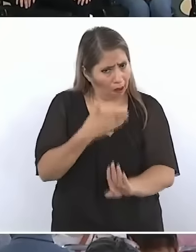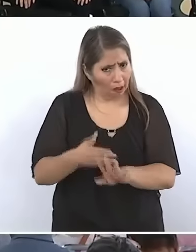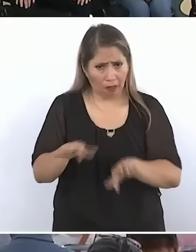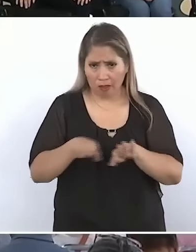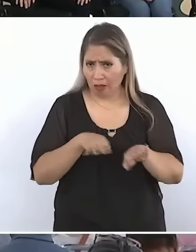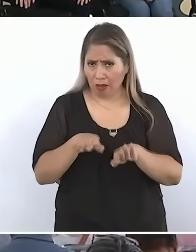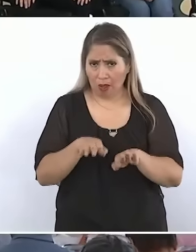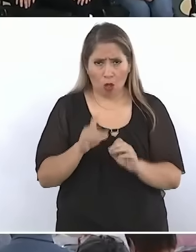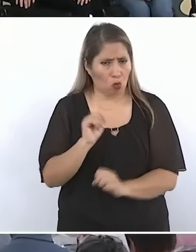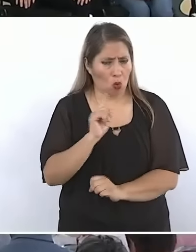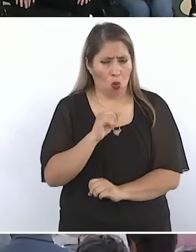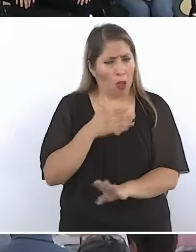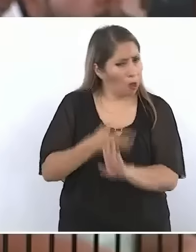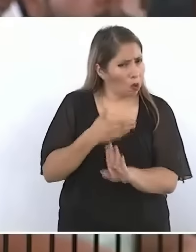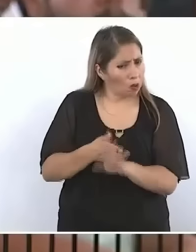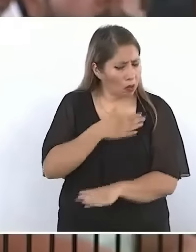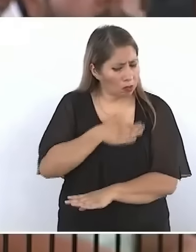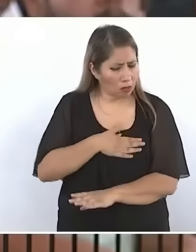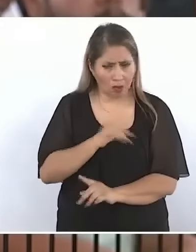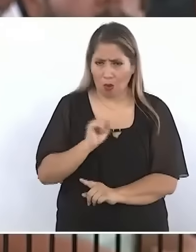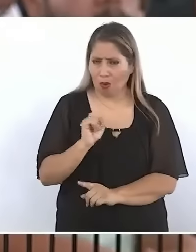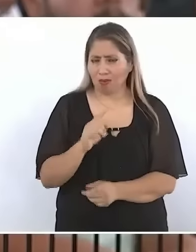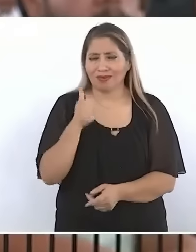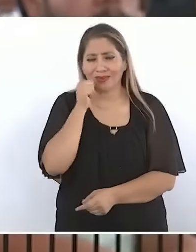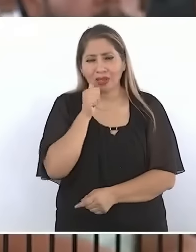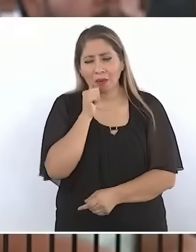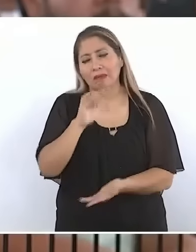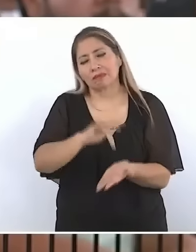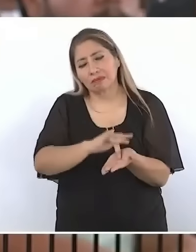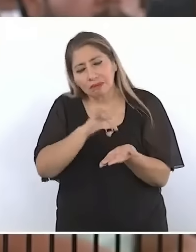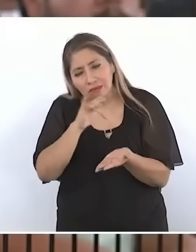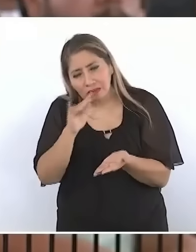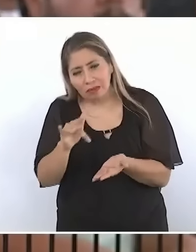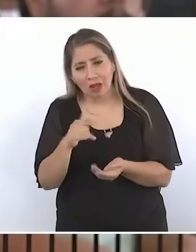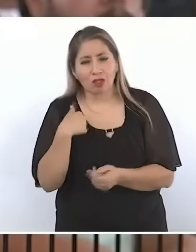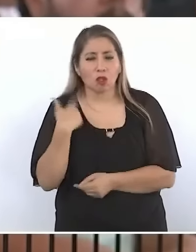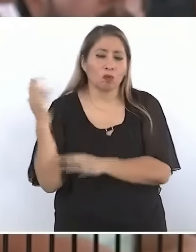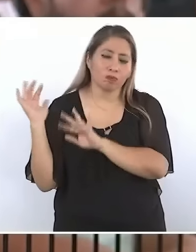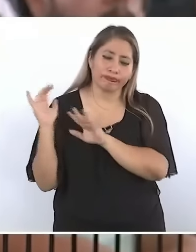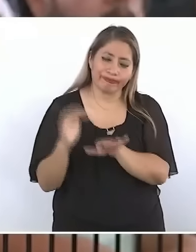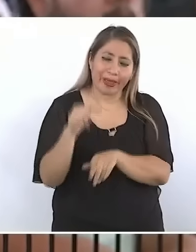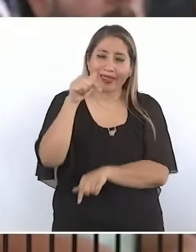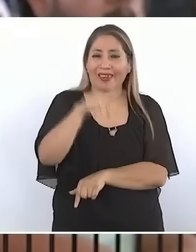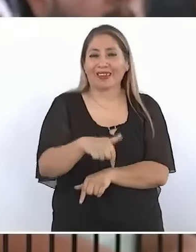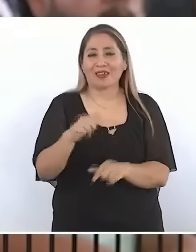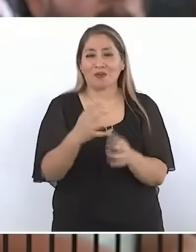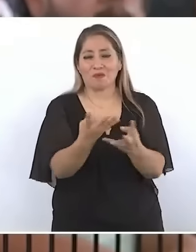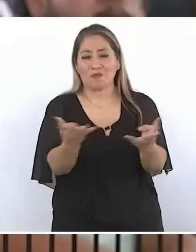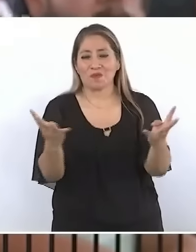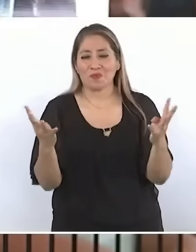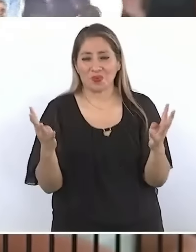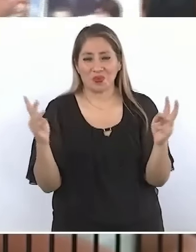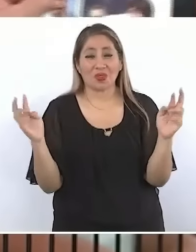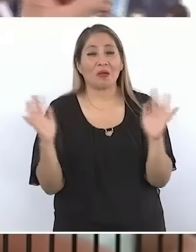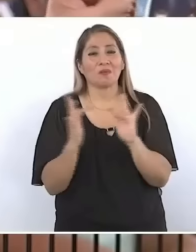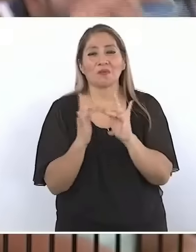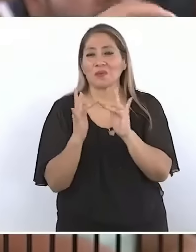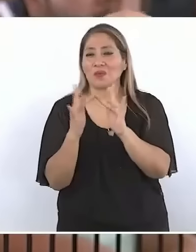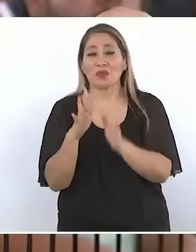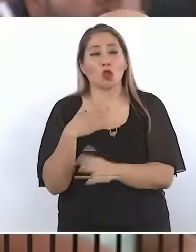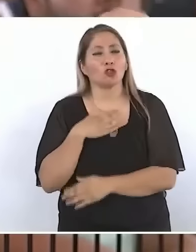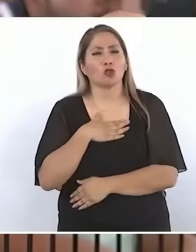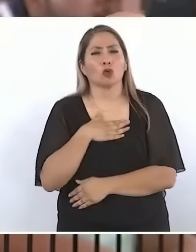la injusticia. Entonces, muchísimas gracias por estar aquí con nosotros. Yo soñaba con